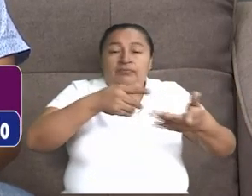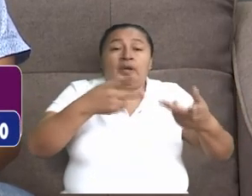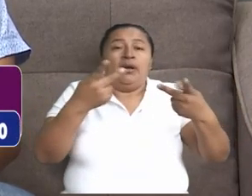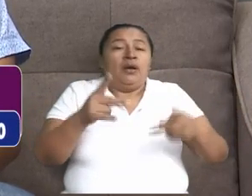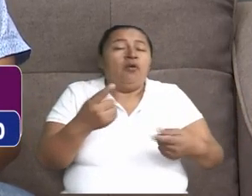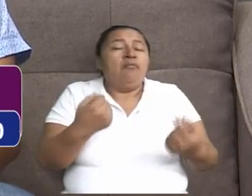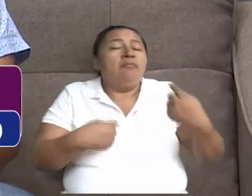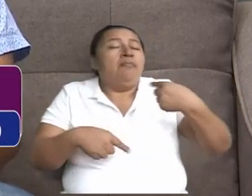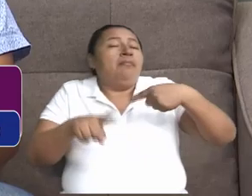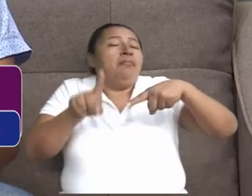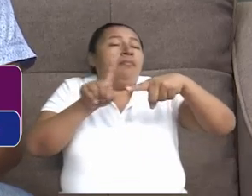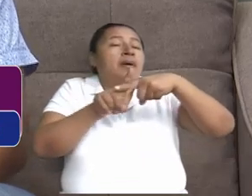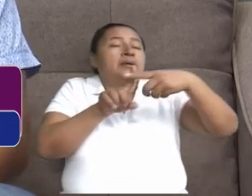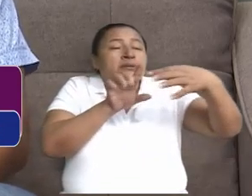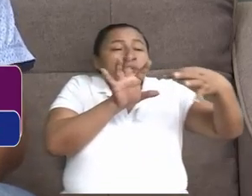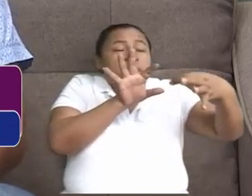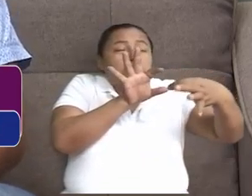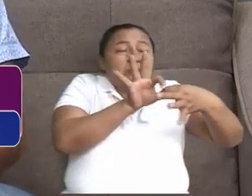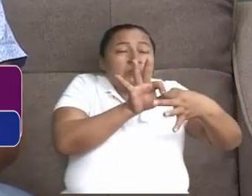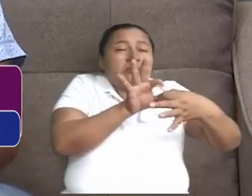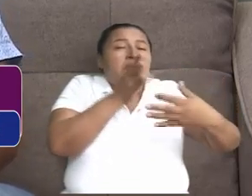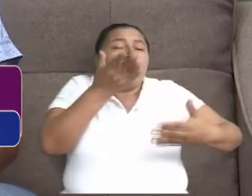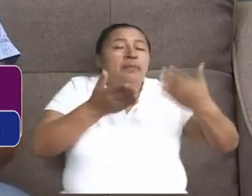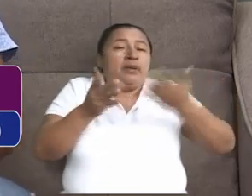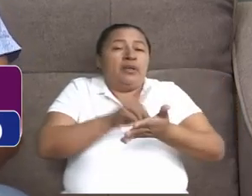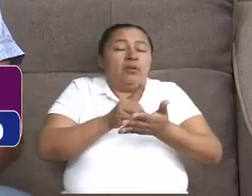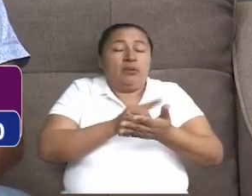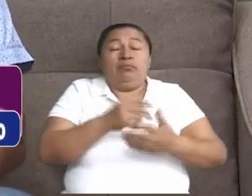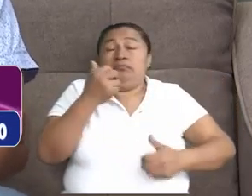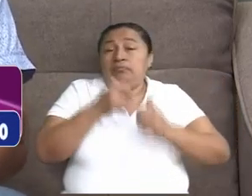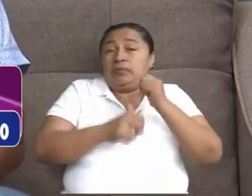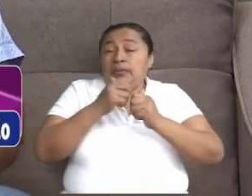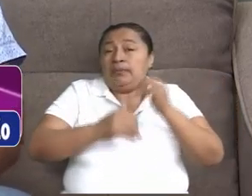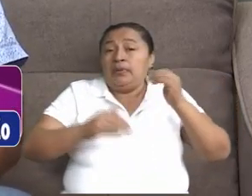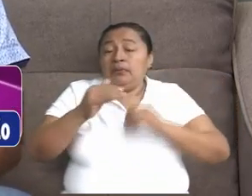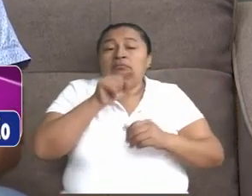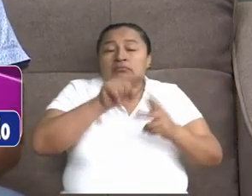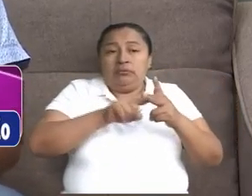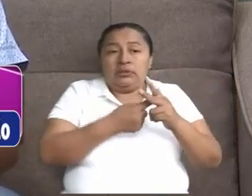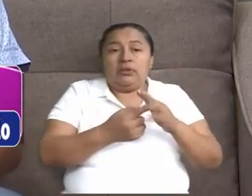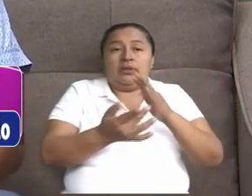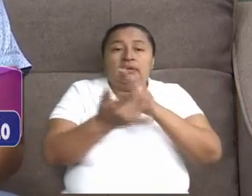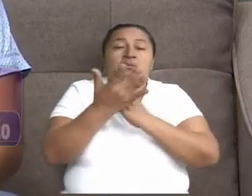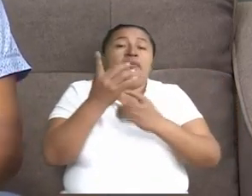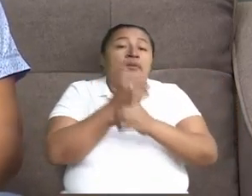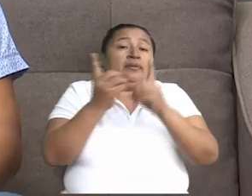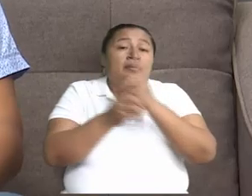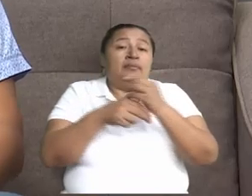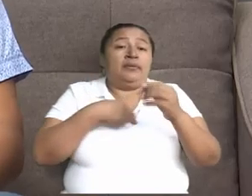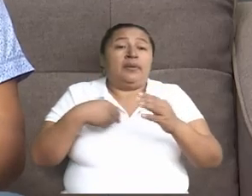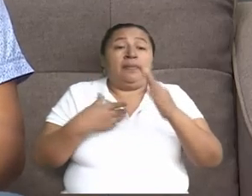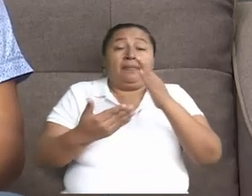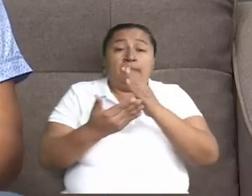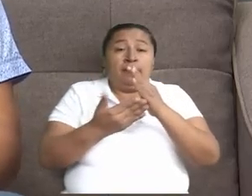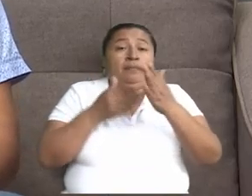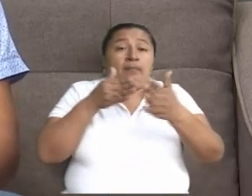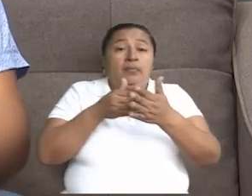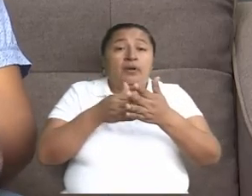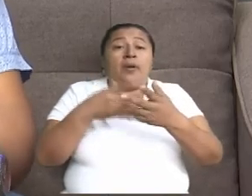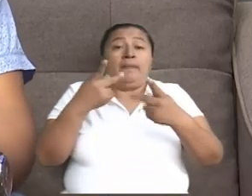candado más por si quedaba la duda de que se podía hacer más daño a partir de esas técnicas. Tenemos que hacer una pausa, pero al volver quisiera que